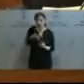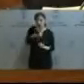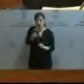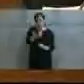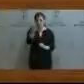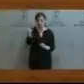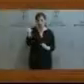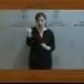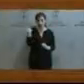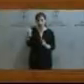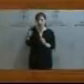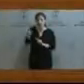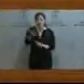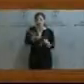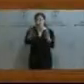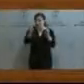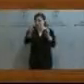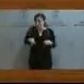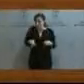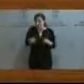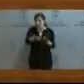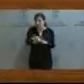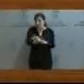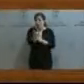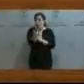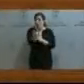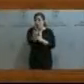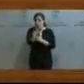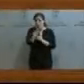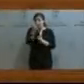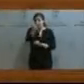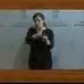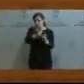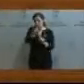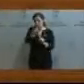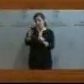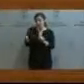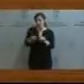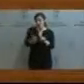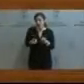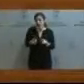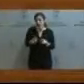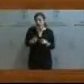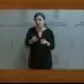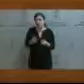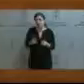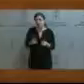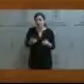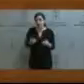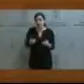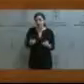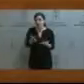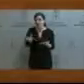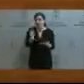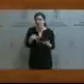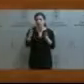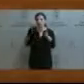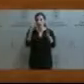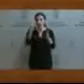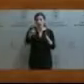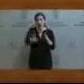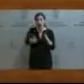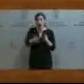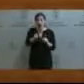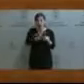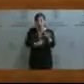evitarán complicaciones y ahorrarán dinero y problemas a los usuarios, seguro. Que corrija las desviaciones previas y de temporalidad y, a partir de ahí,